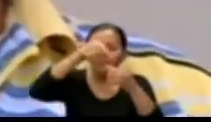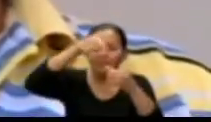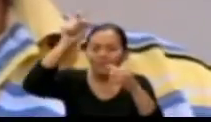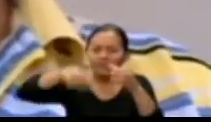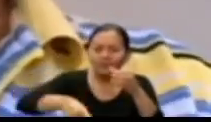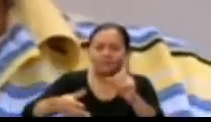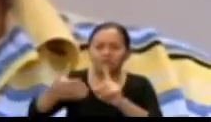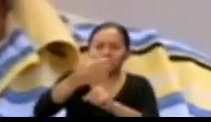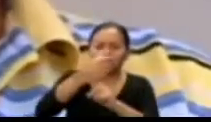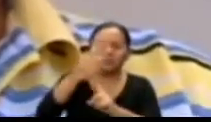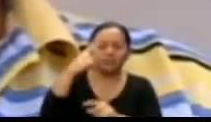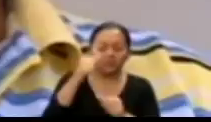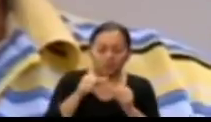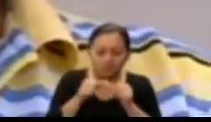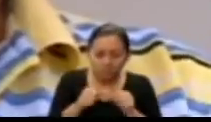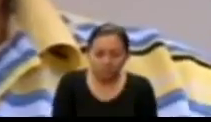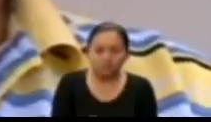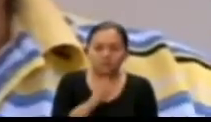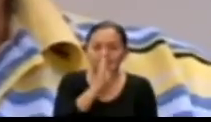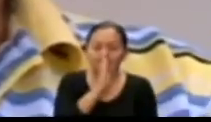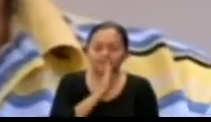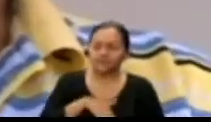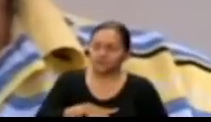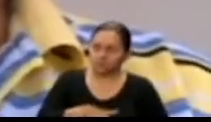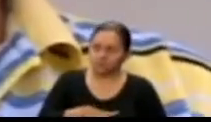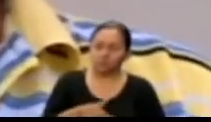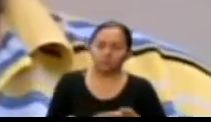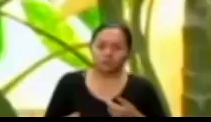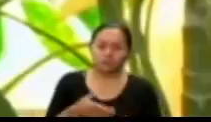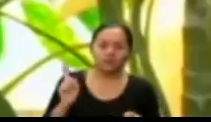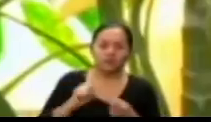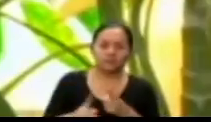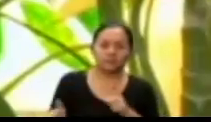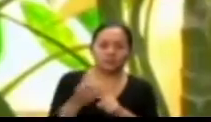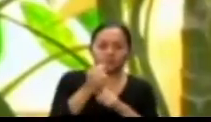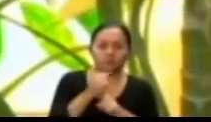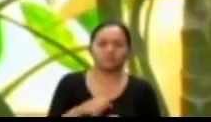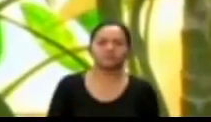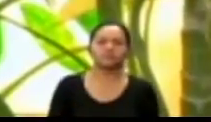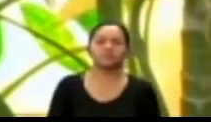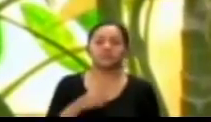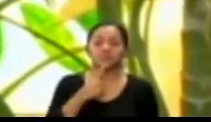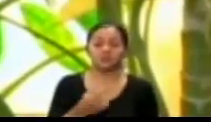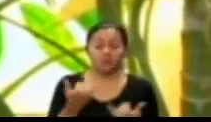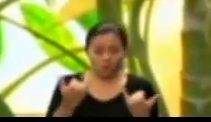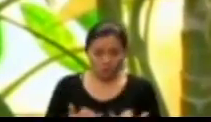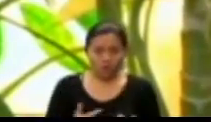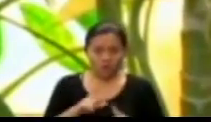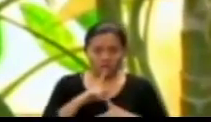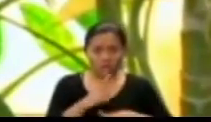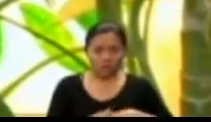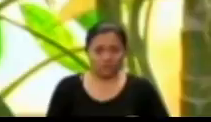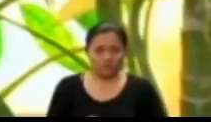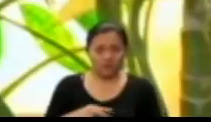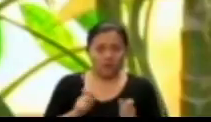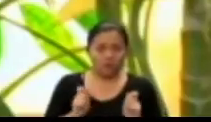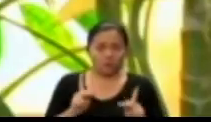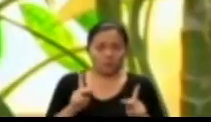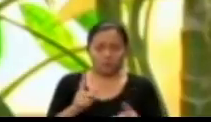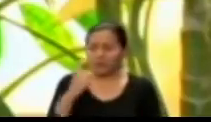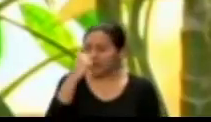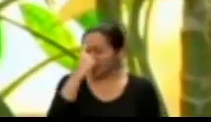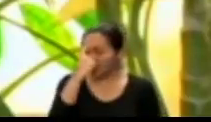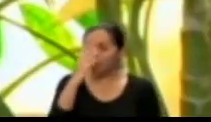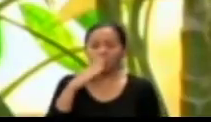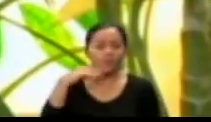y a perseverar para hacerlo y a seguir resistiendo hasta que logremos ese sueño. ¿Podemos decir que esta es la hora de América con gobiernos progresistas como el de Evo Morales, como el de